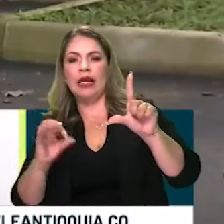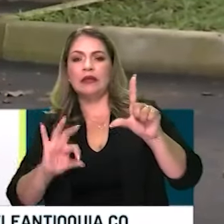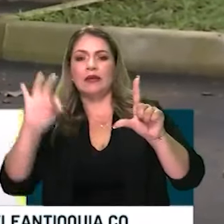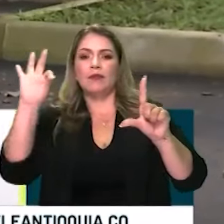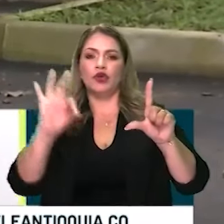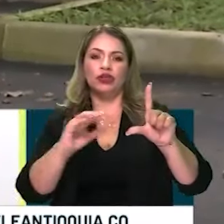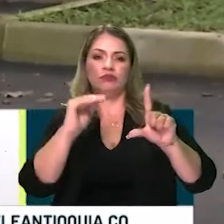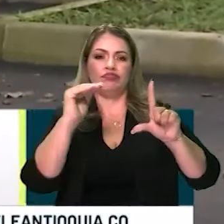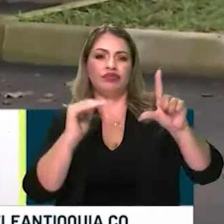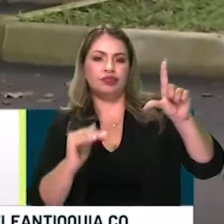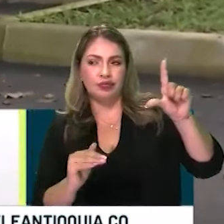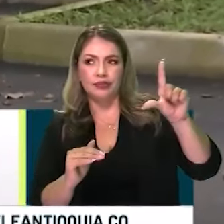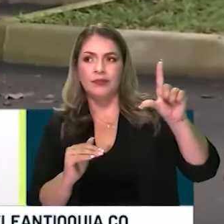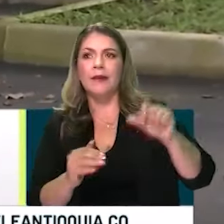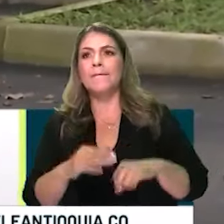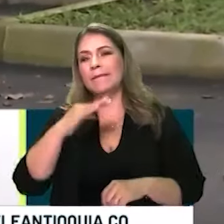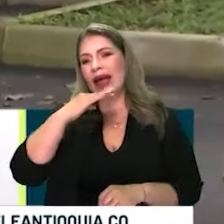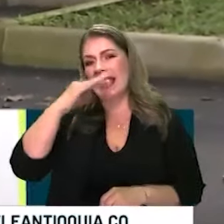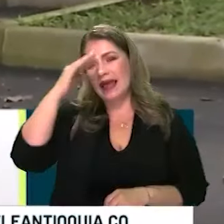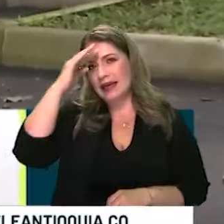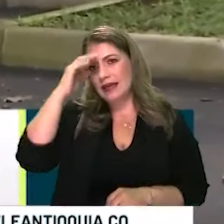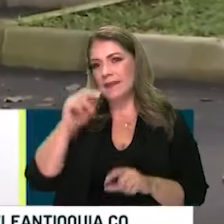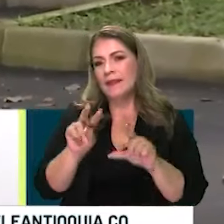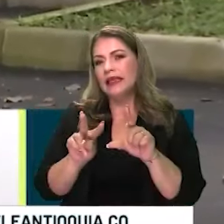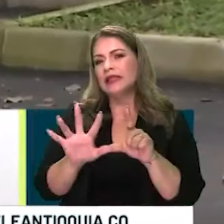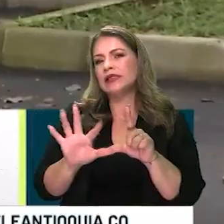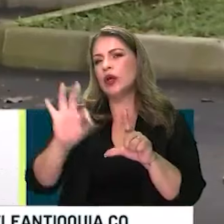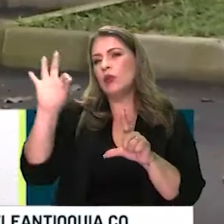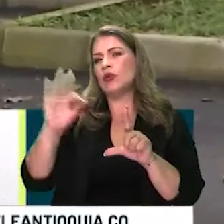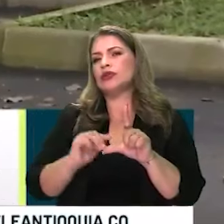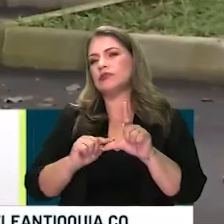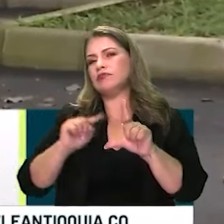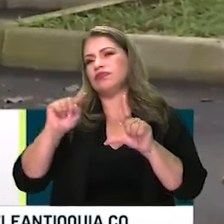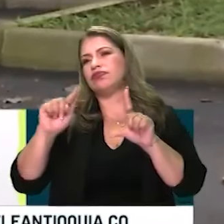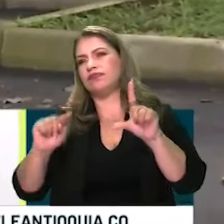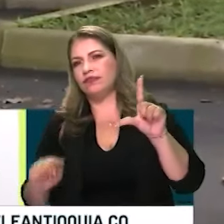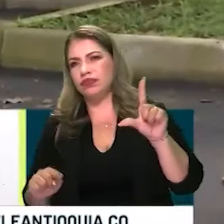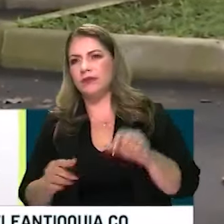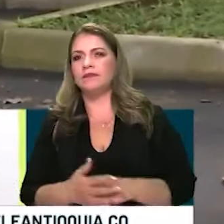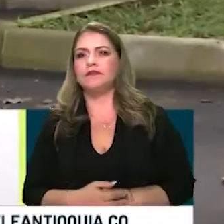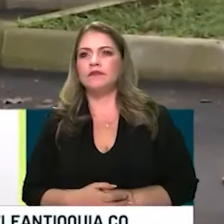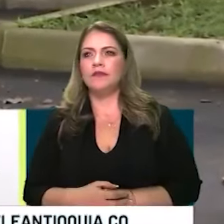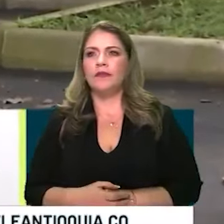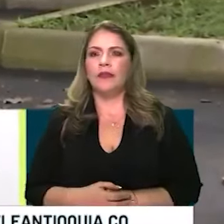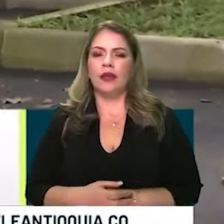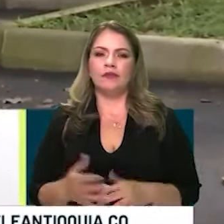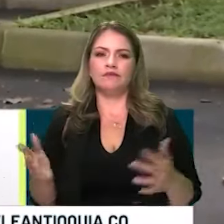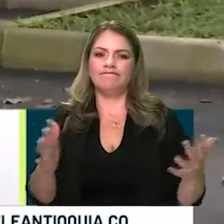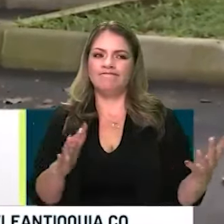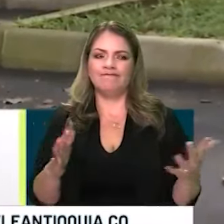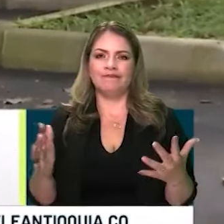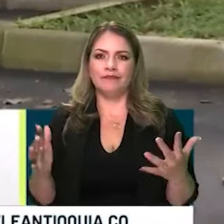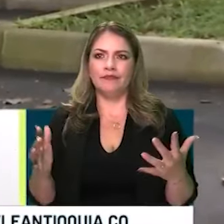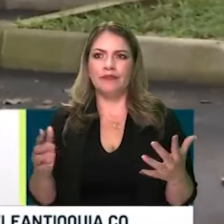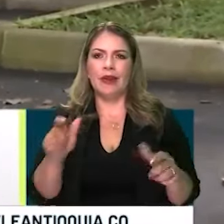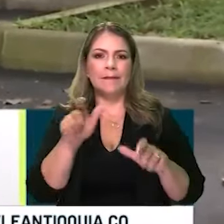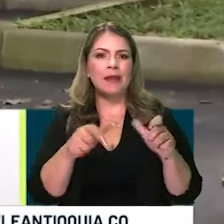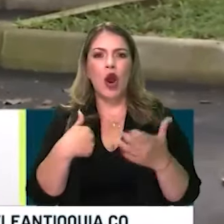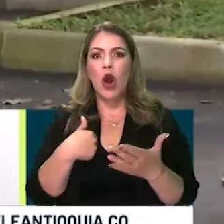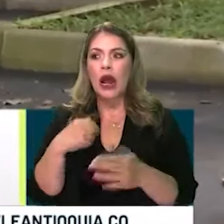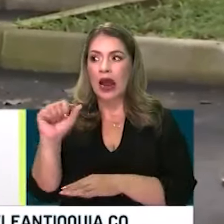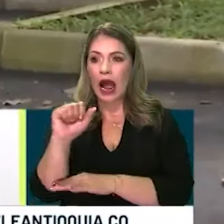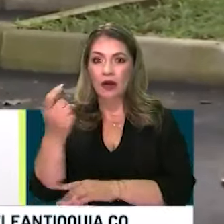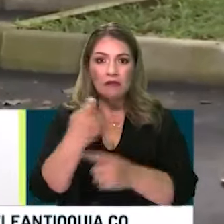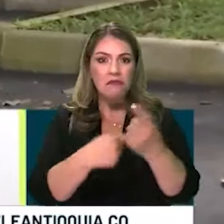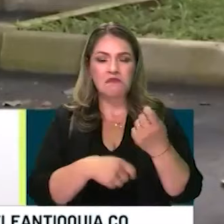y en Medellín de un 25%. O sea, cifras que muestran que la gente no está comprando vehículos